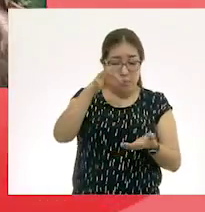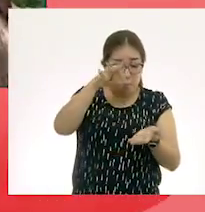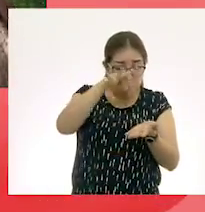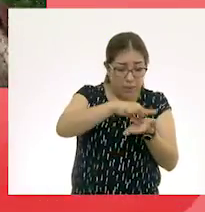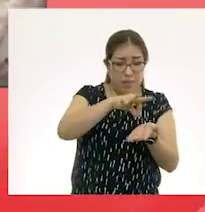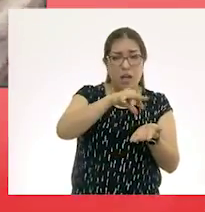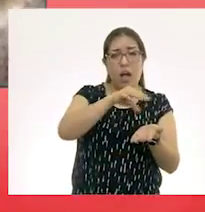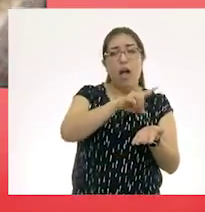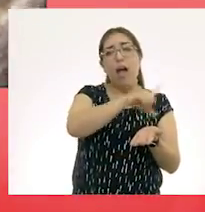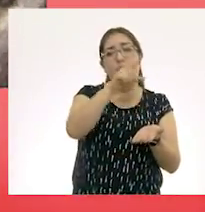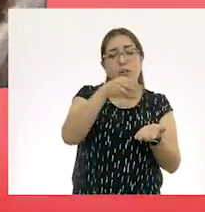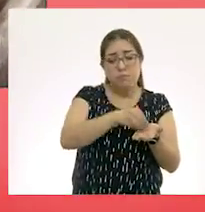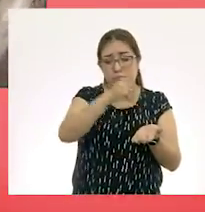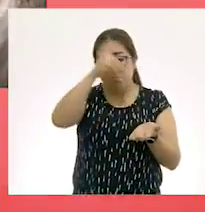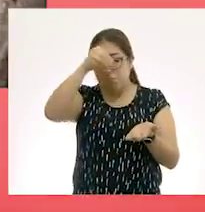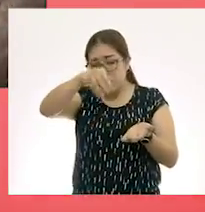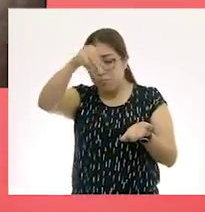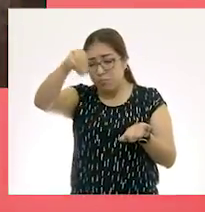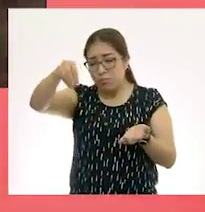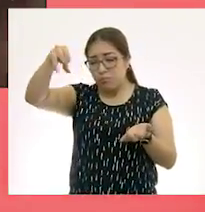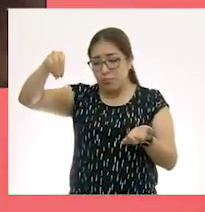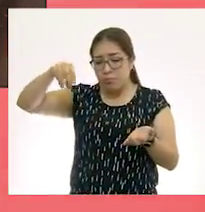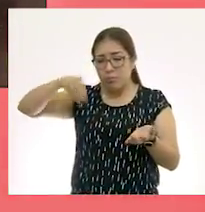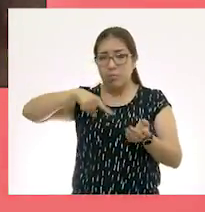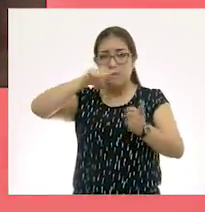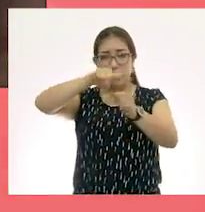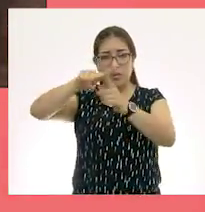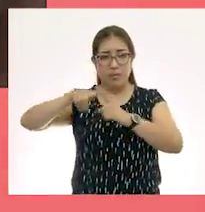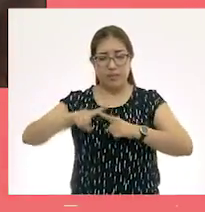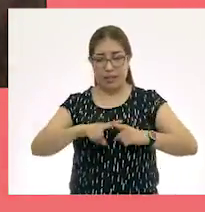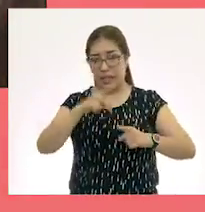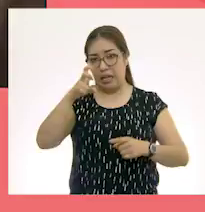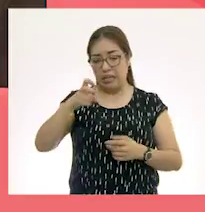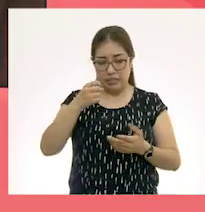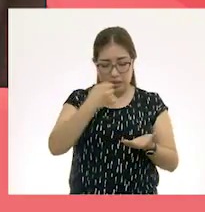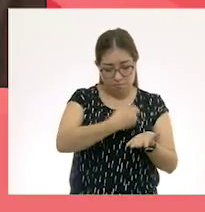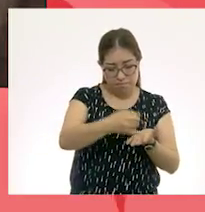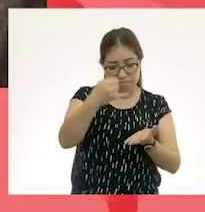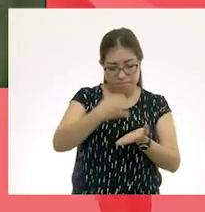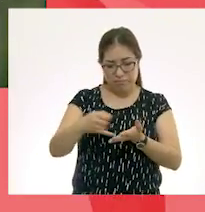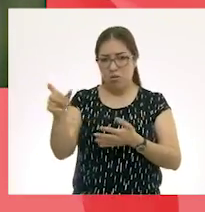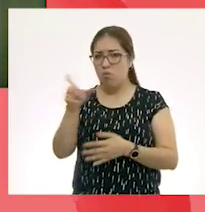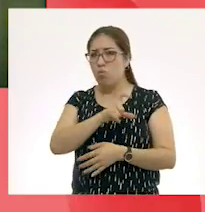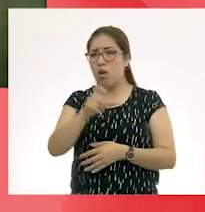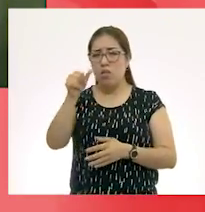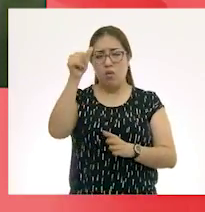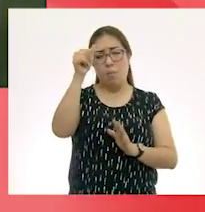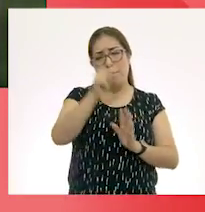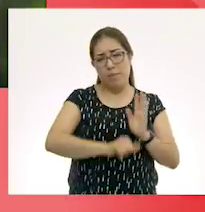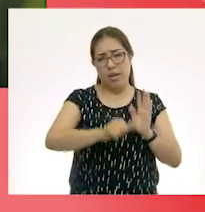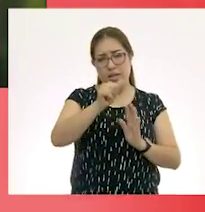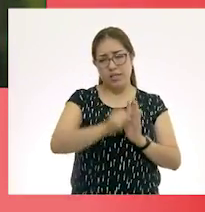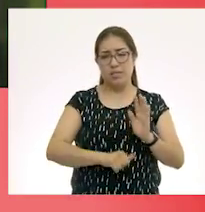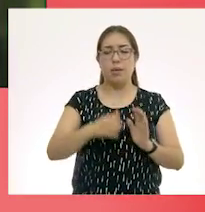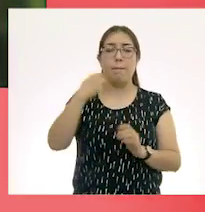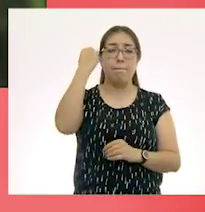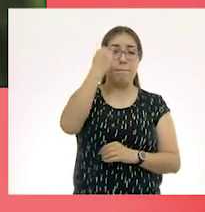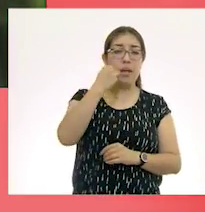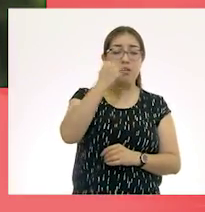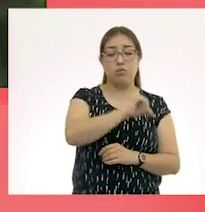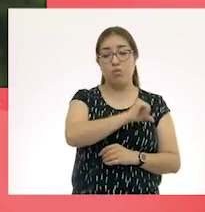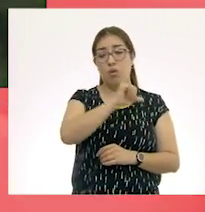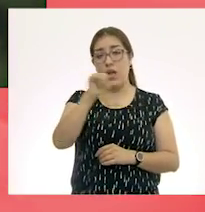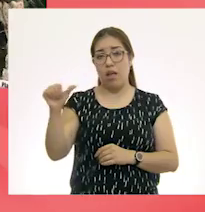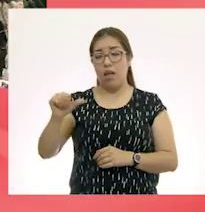su propagación en base a una siembra. Esta siembra se va a realizar en los meses de mayor calor, que son los meses de marzo, abril